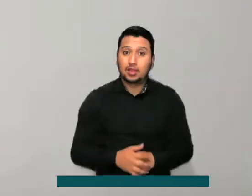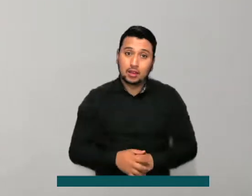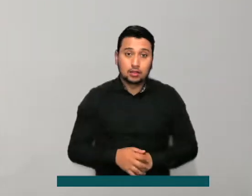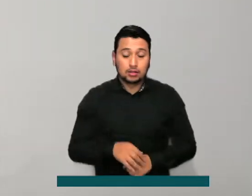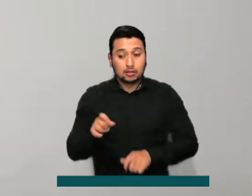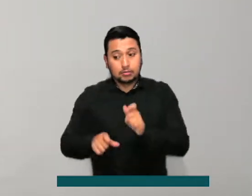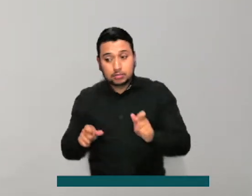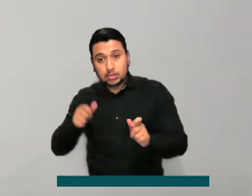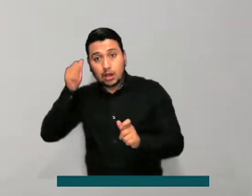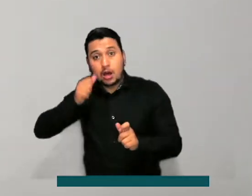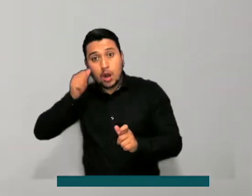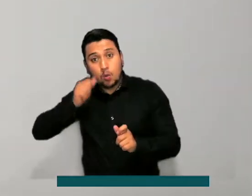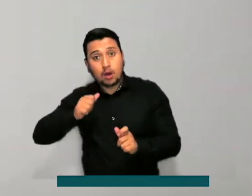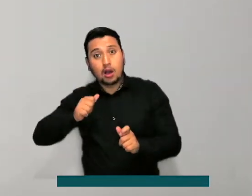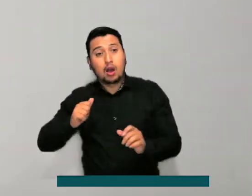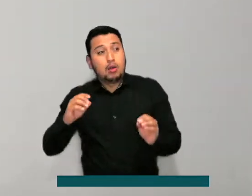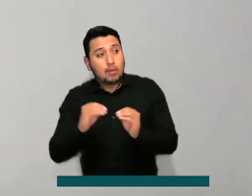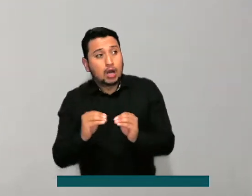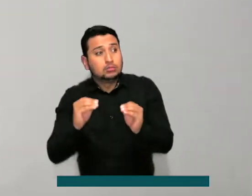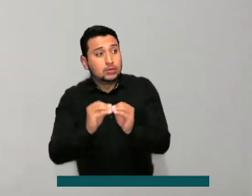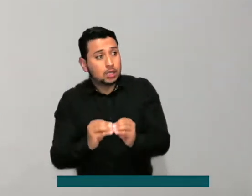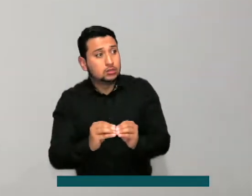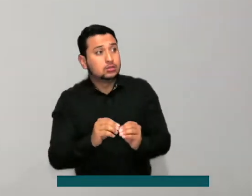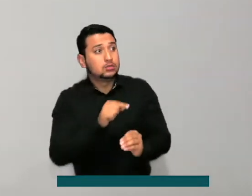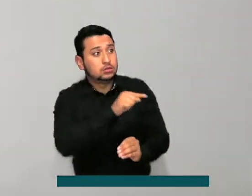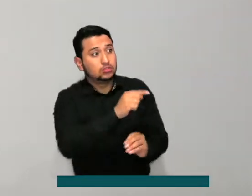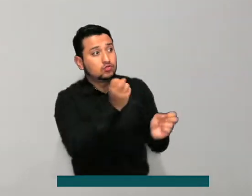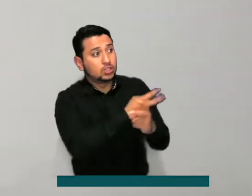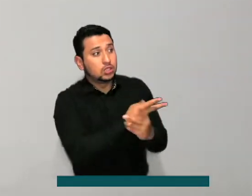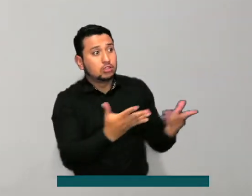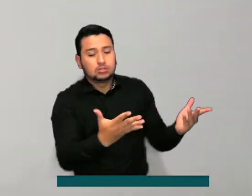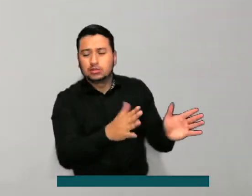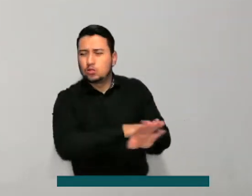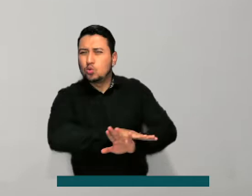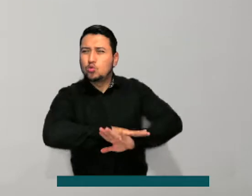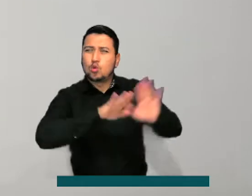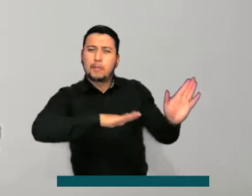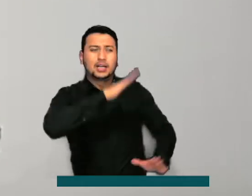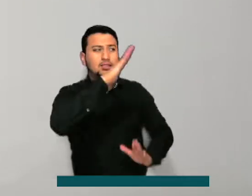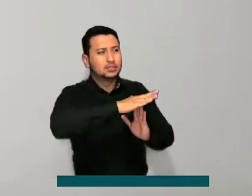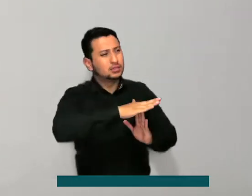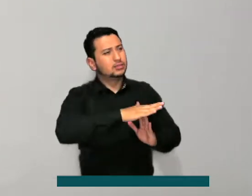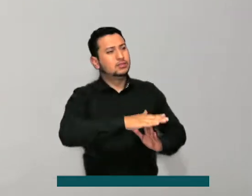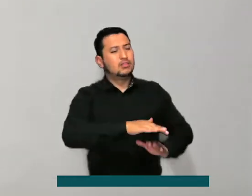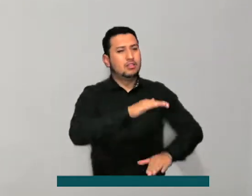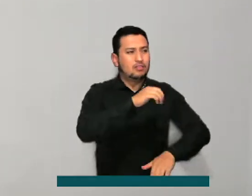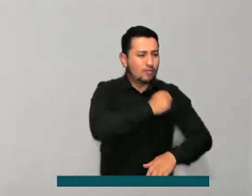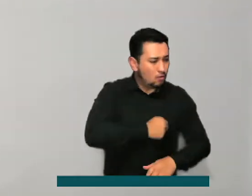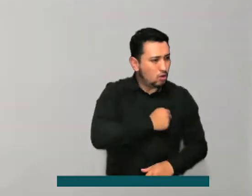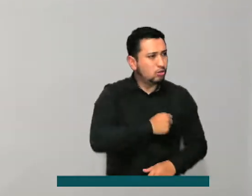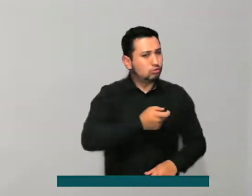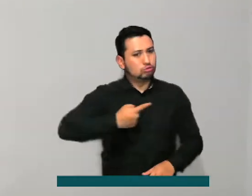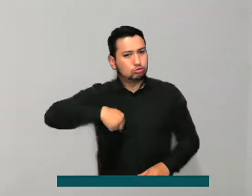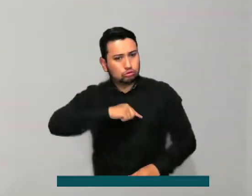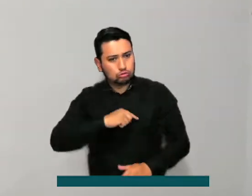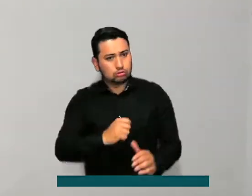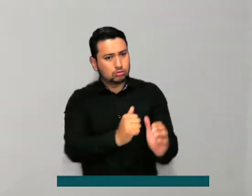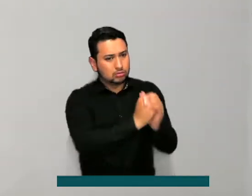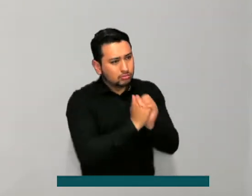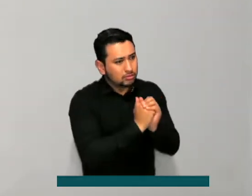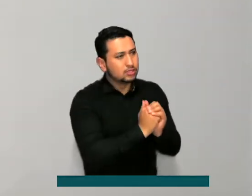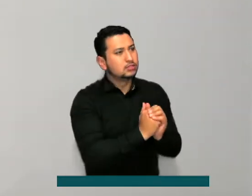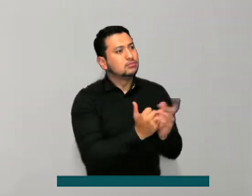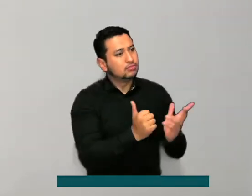de guerra y de violencia. Hacemos un llamado a la paz, hacemos un llamado al cese al fuego. Hacemos un